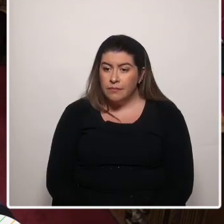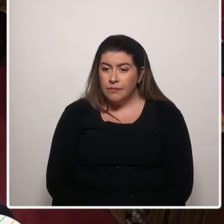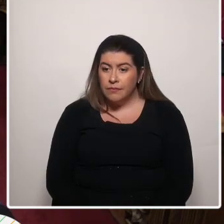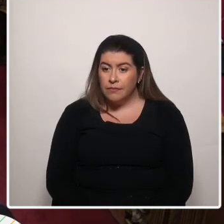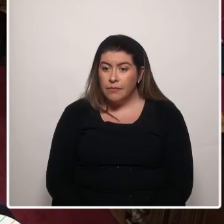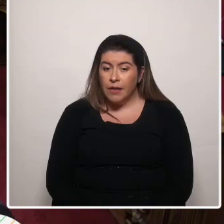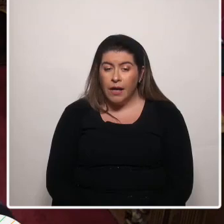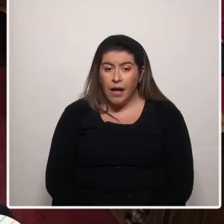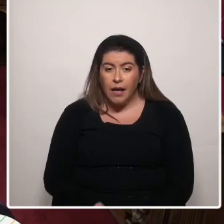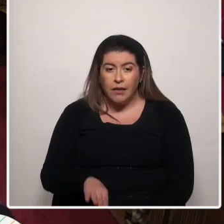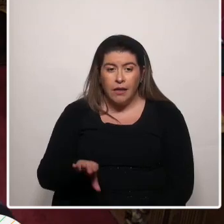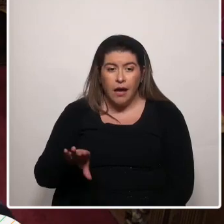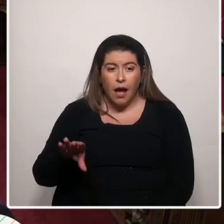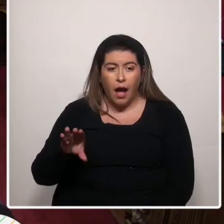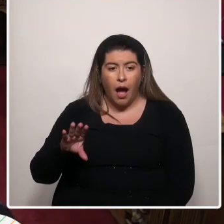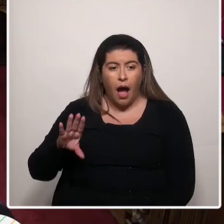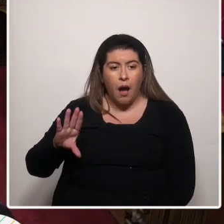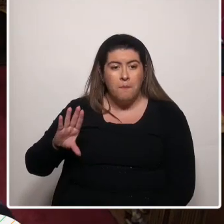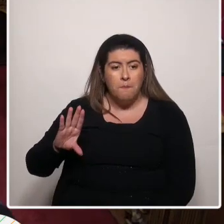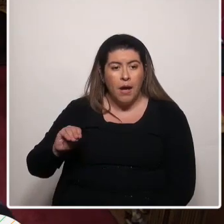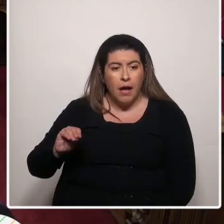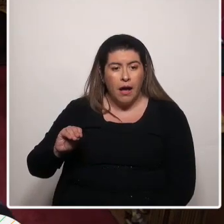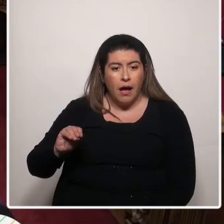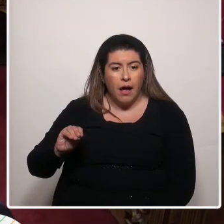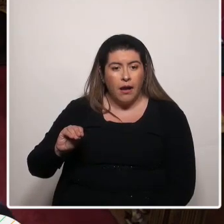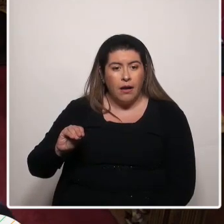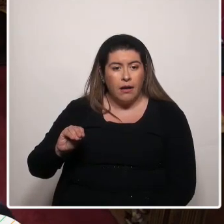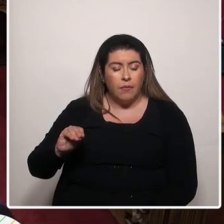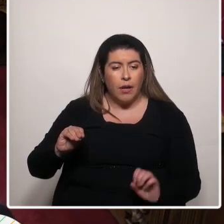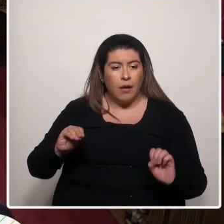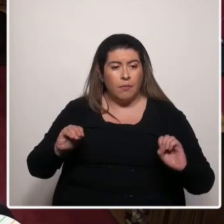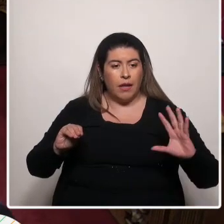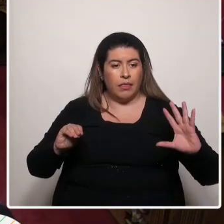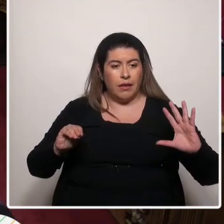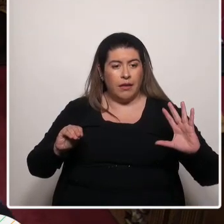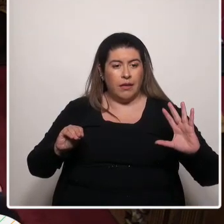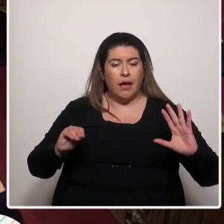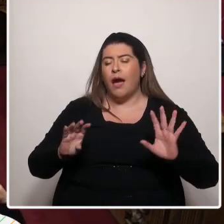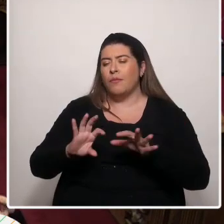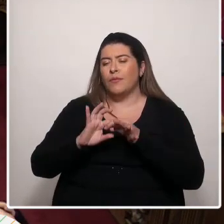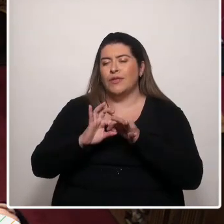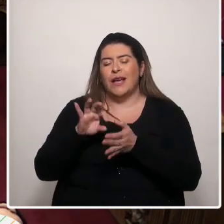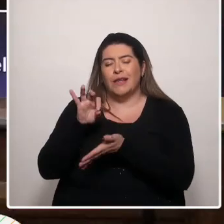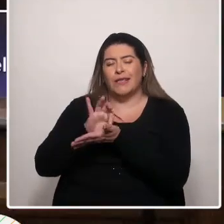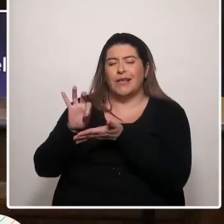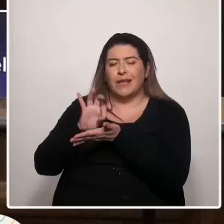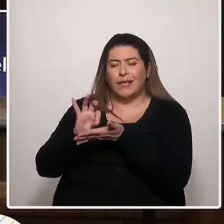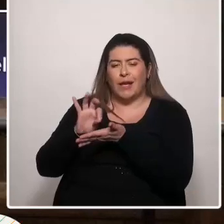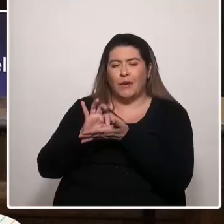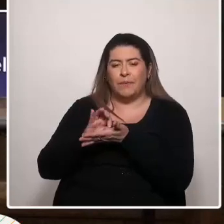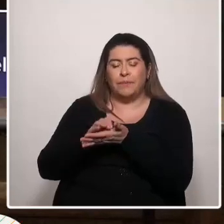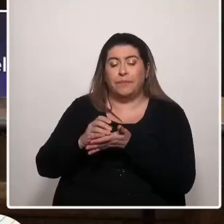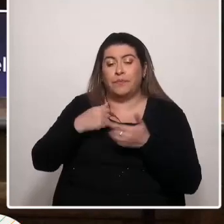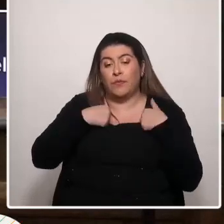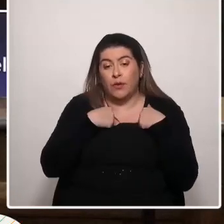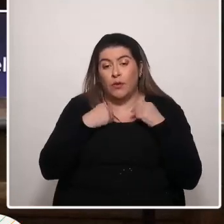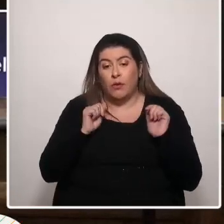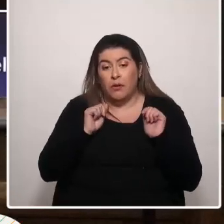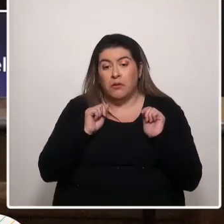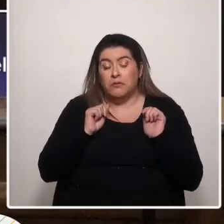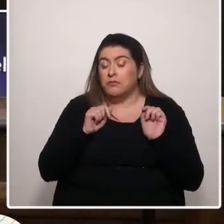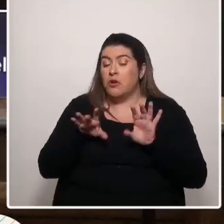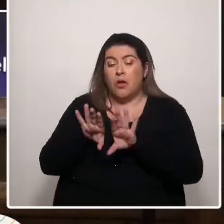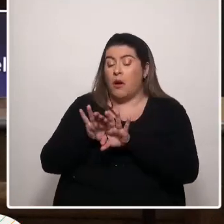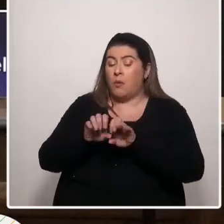Hay que apagar, Yanis, hay que apagar ese. Y Carolina tiene sentido. Ahí sí. Muchas gracias, señor secretario. Yo, la verdad es que comparto